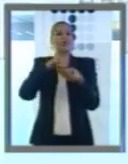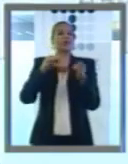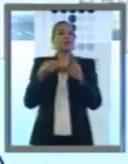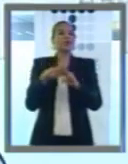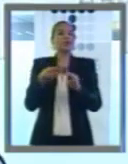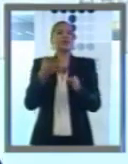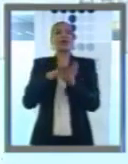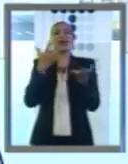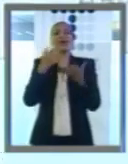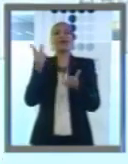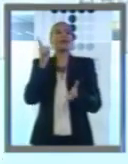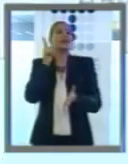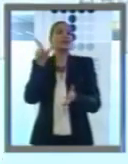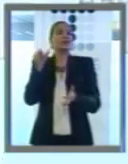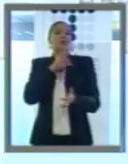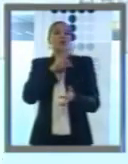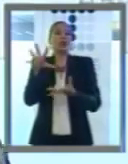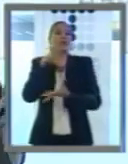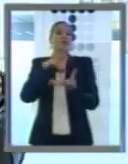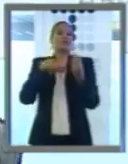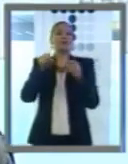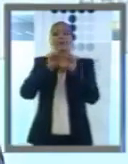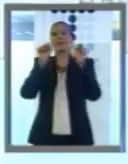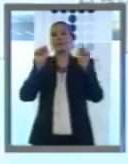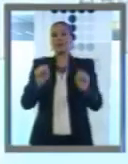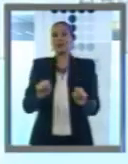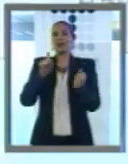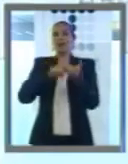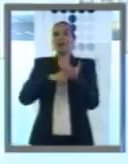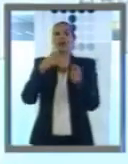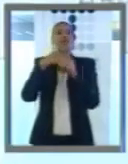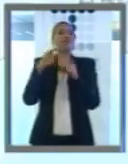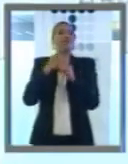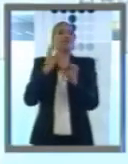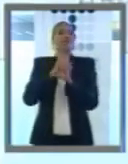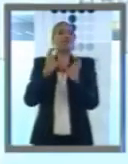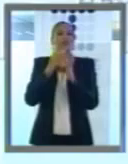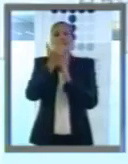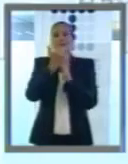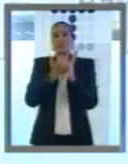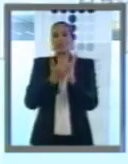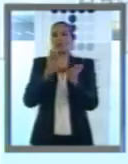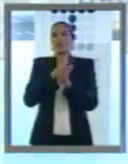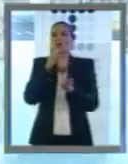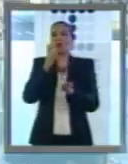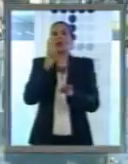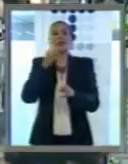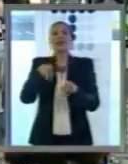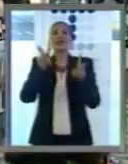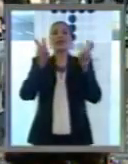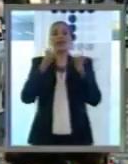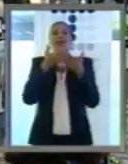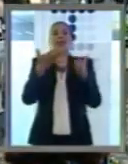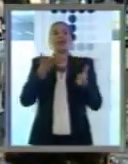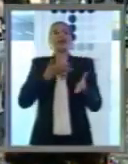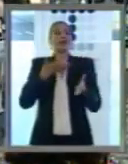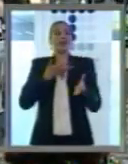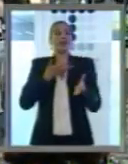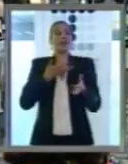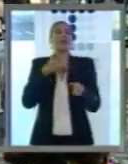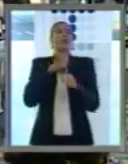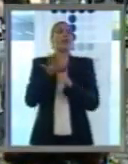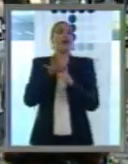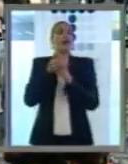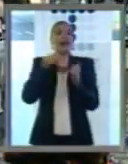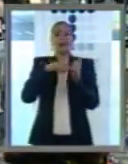quiso el legislador para inspirar todo este sistema y esta articulación. Sin duda, y en el tema que nos ocupa o en